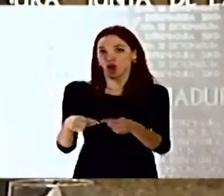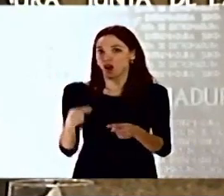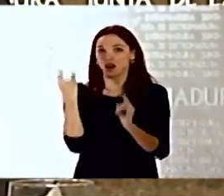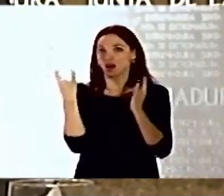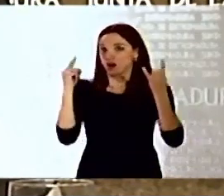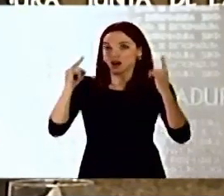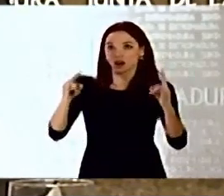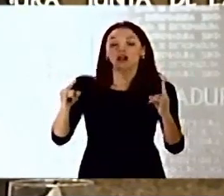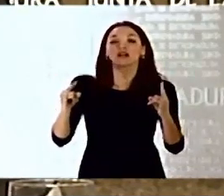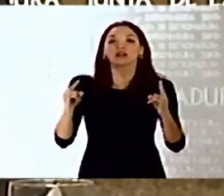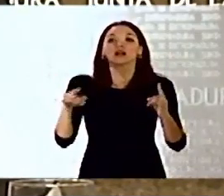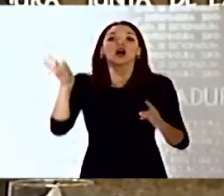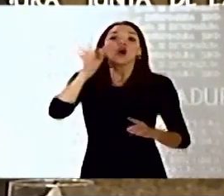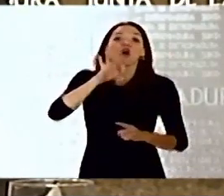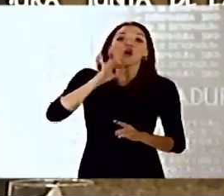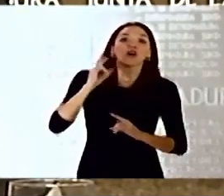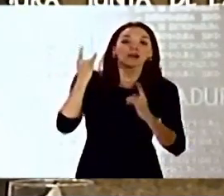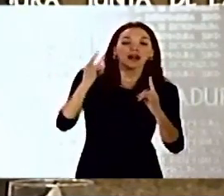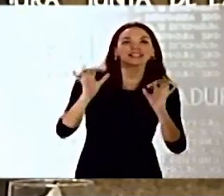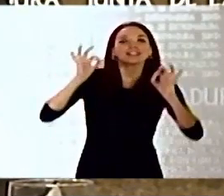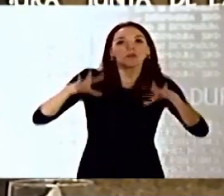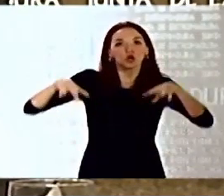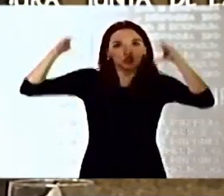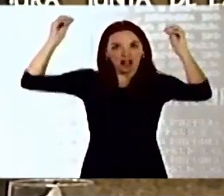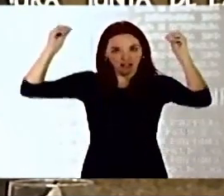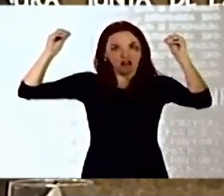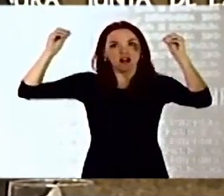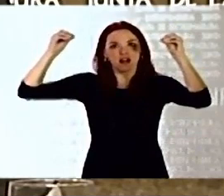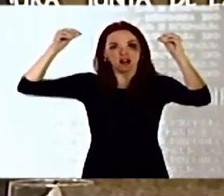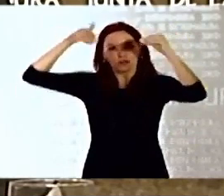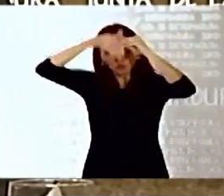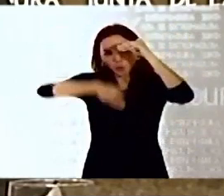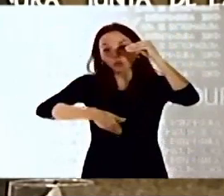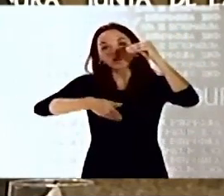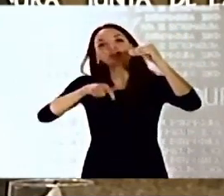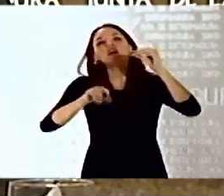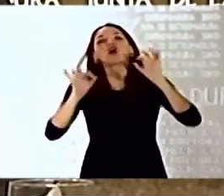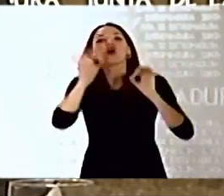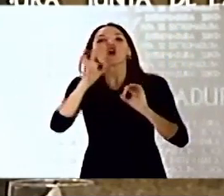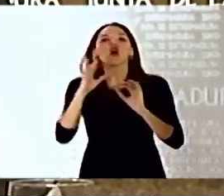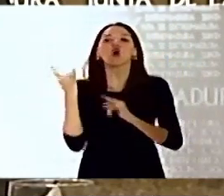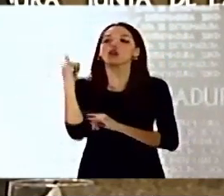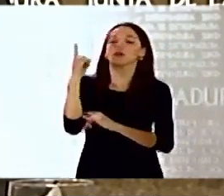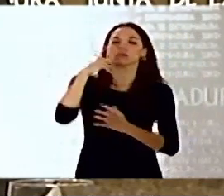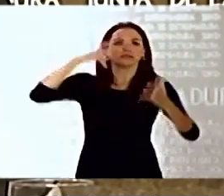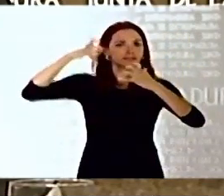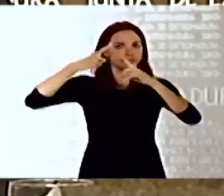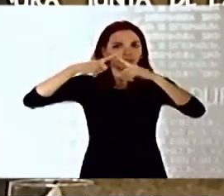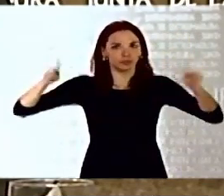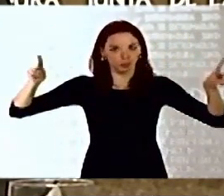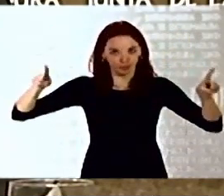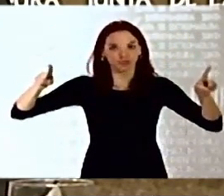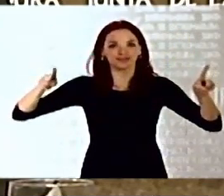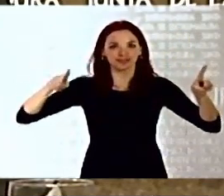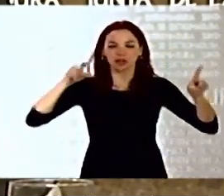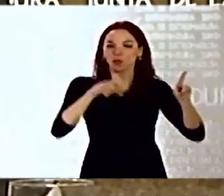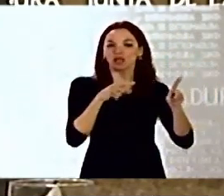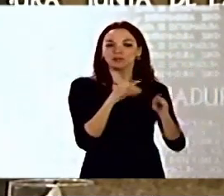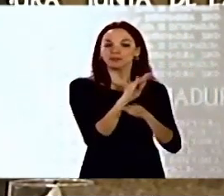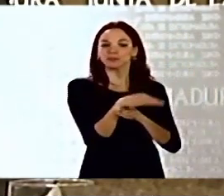olivar tradicional, el de montaña, el de pendiente, es un olivar totalmente diferenciado del olivar intensivo